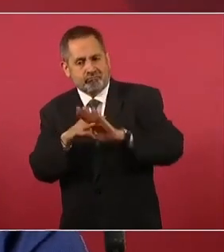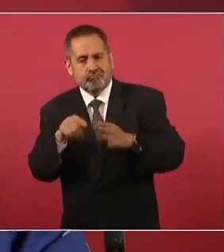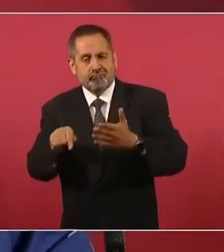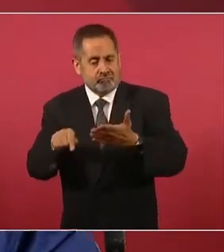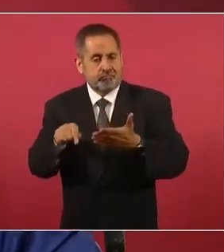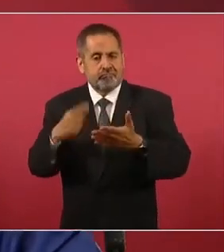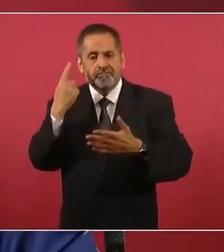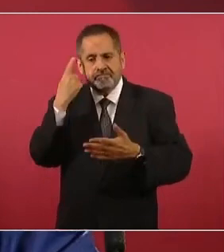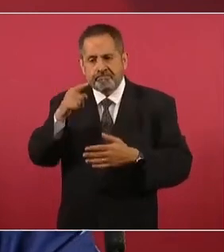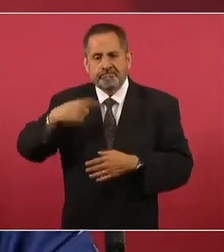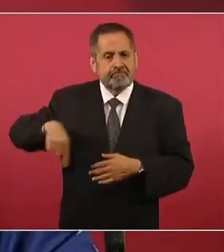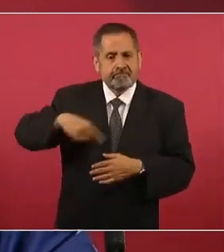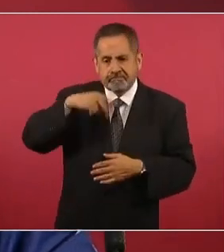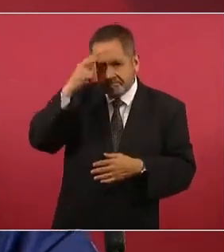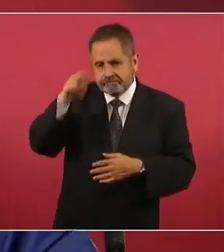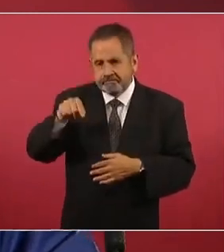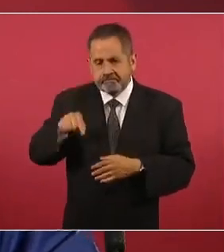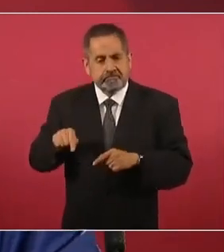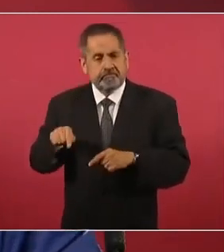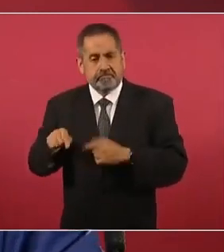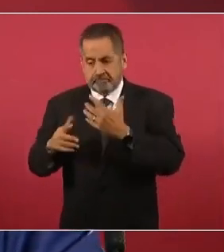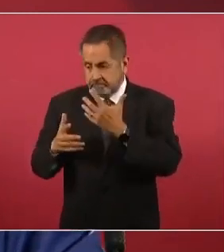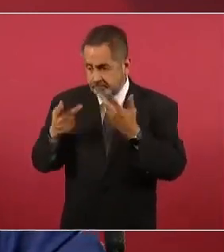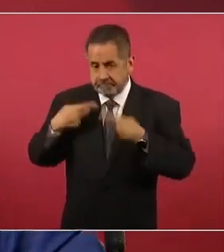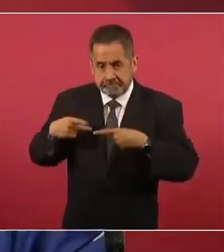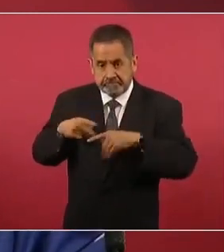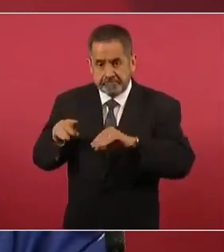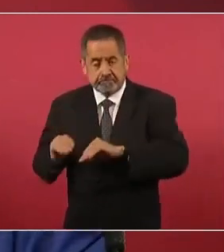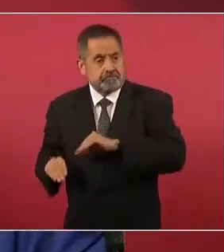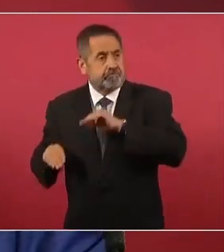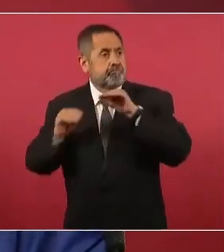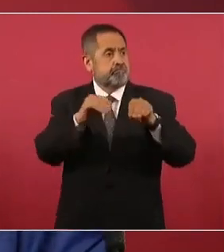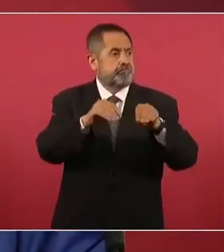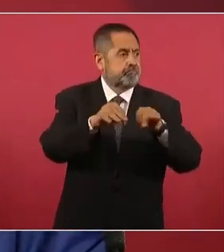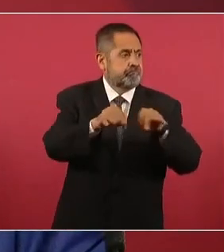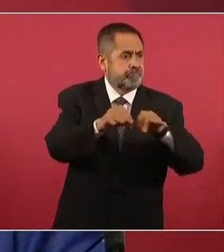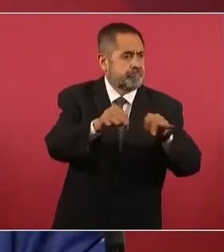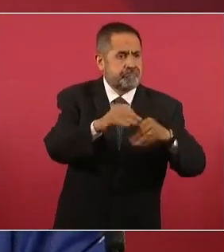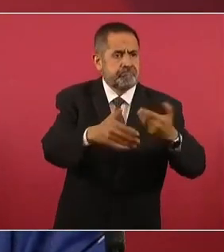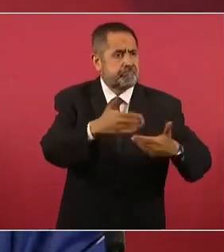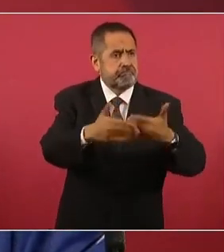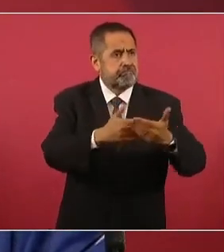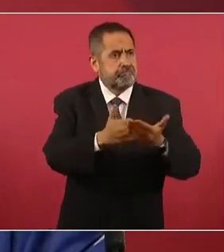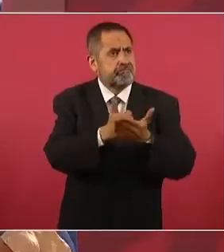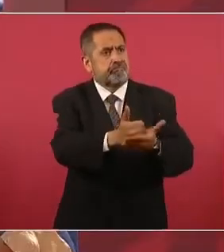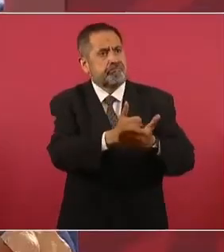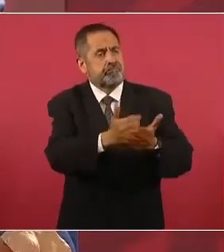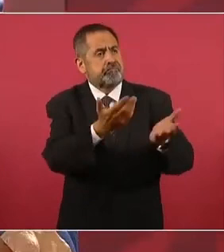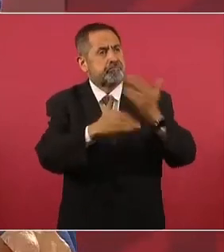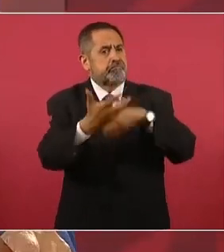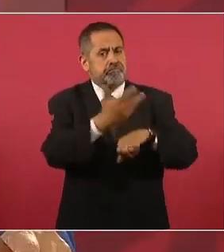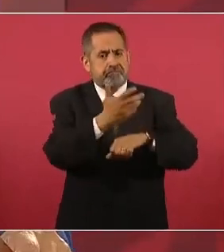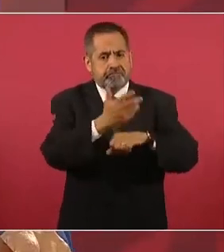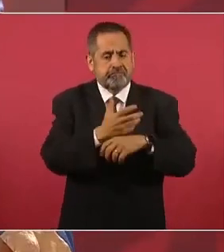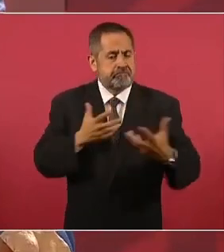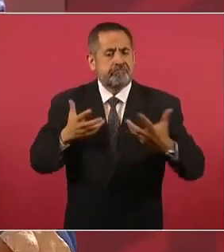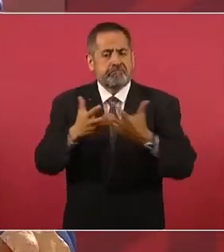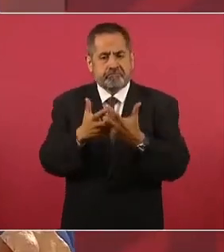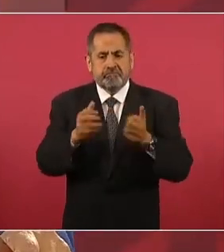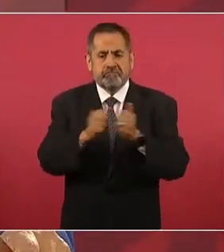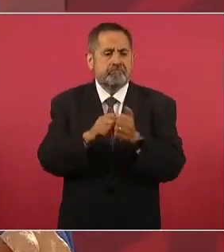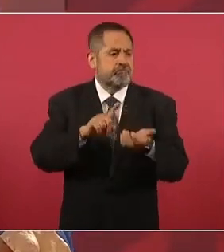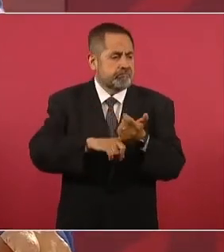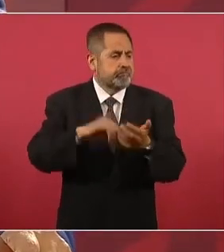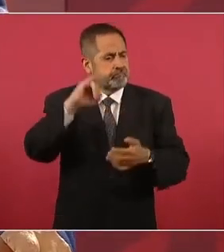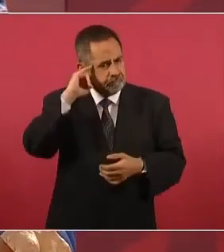para que México con sus trabajadores ayudara a Estados Unidos, a los